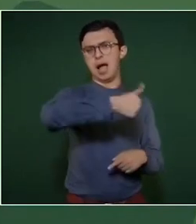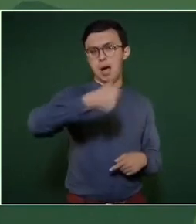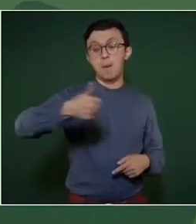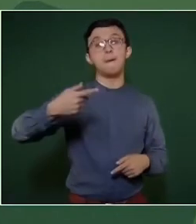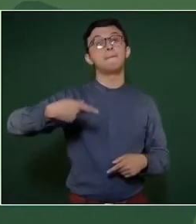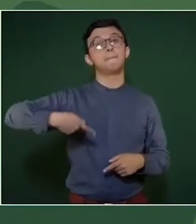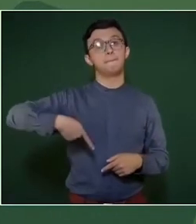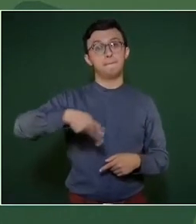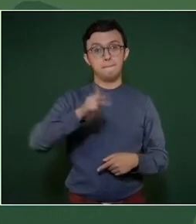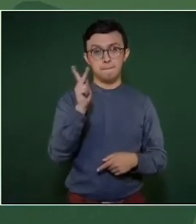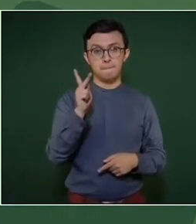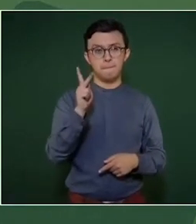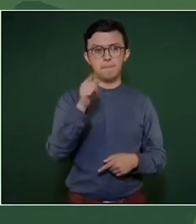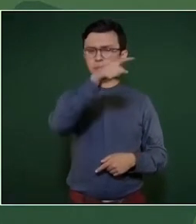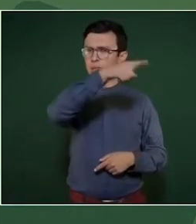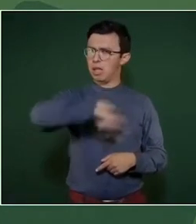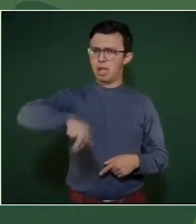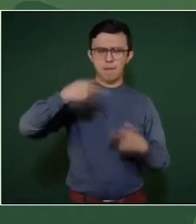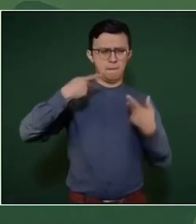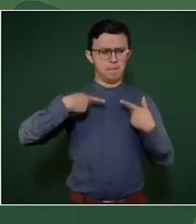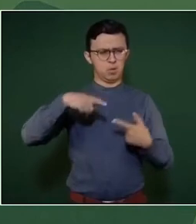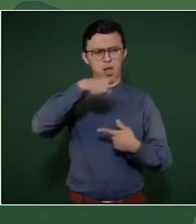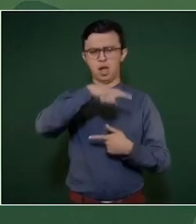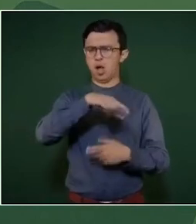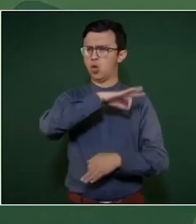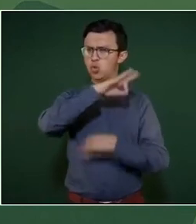gentes con mucha experiencia.